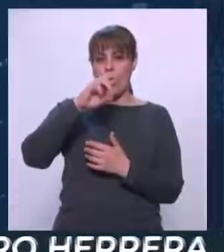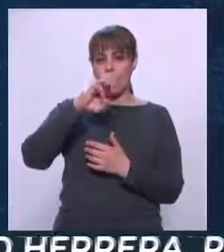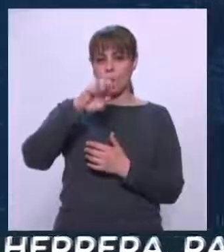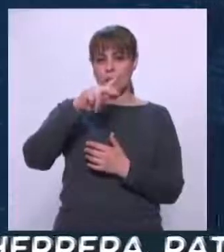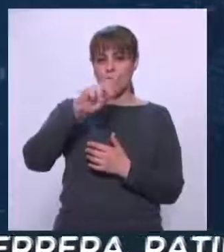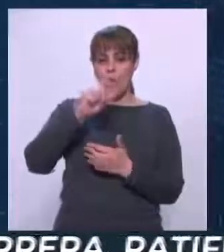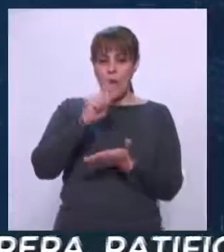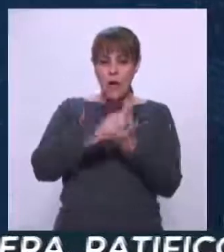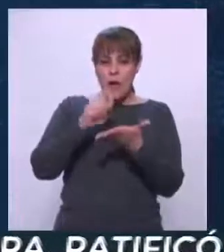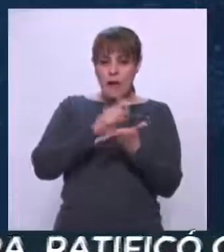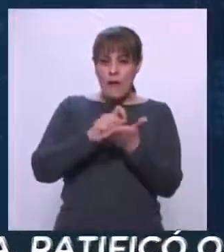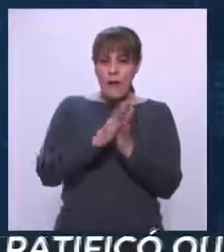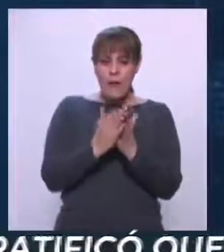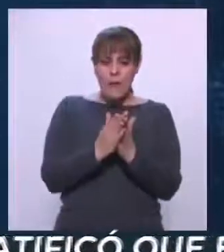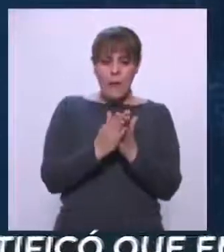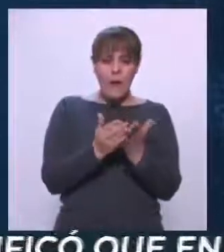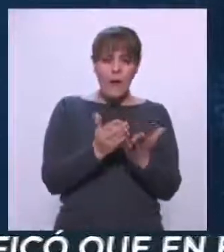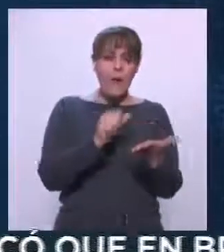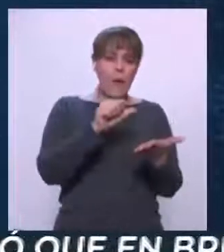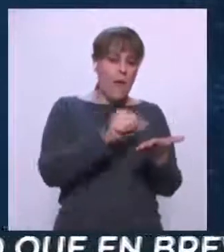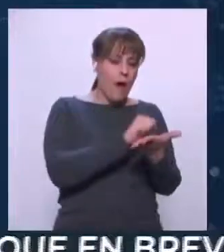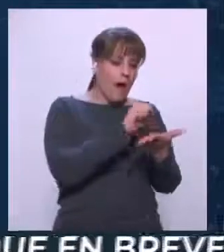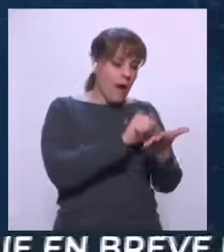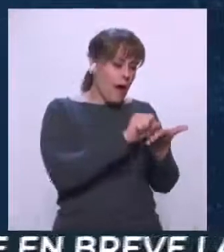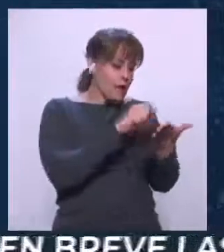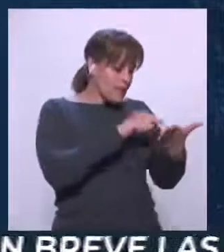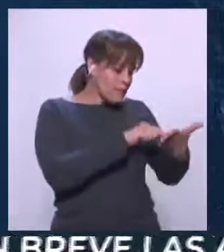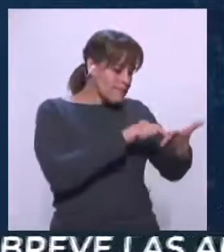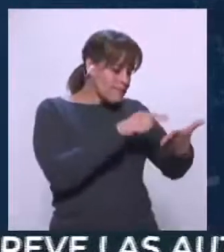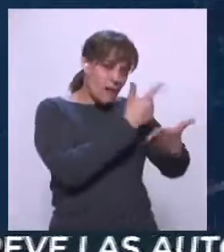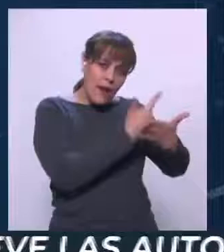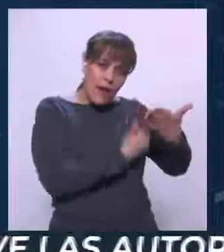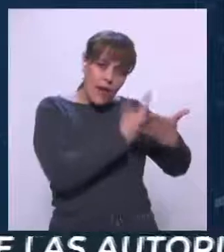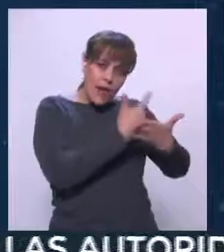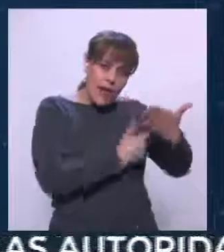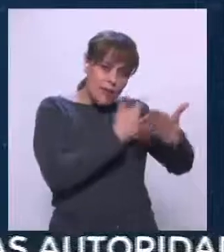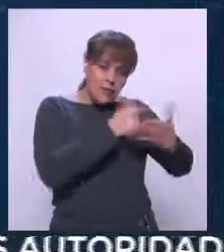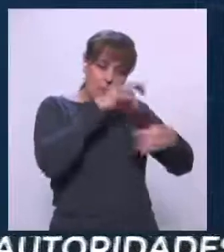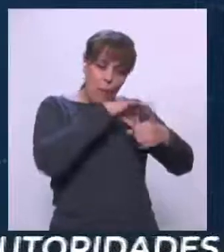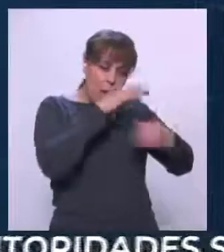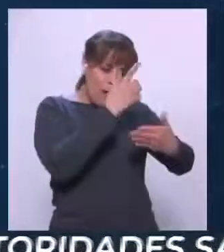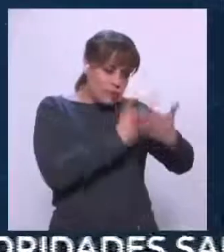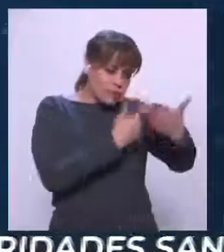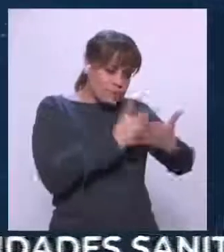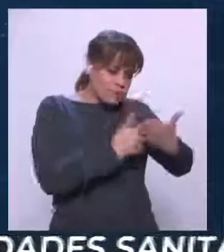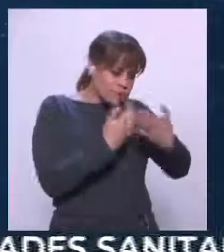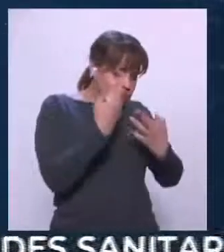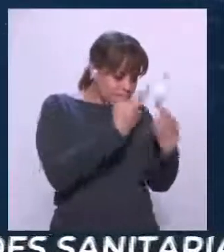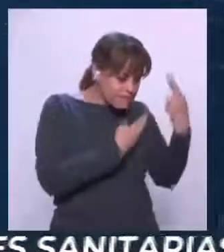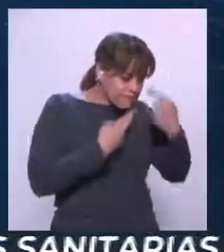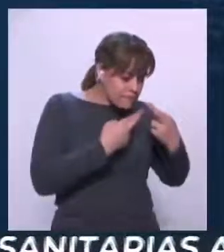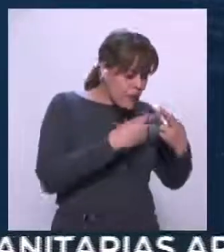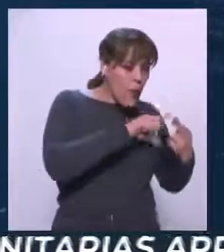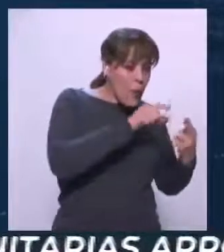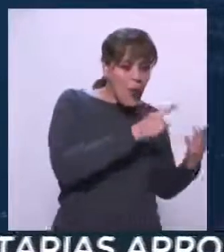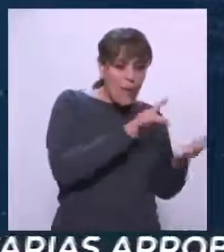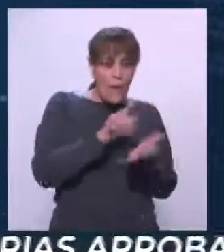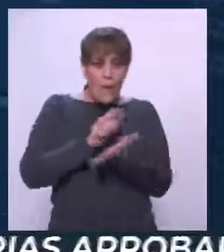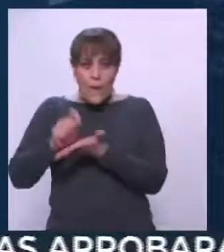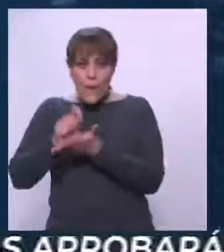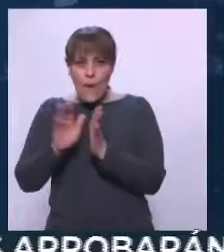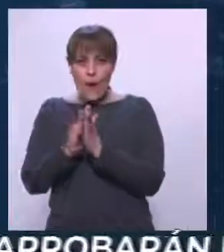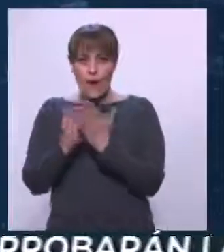partir de una revisión de las actas de escrutinio. Hay otro caso de cómo